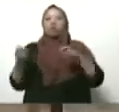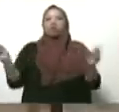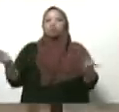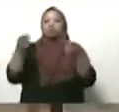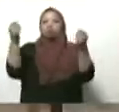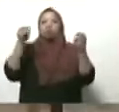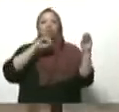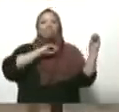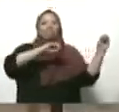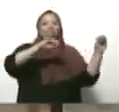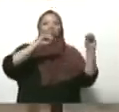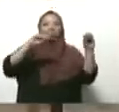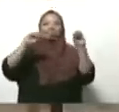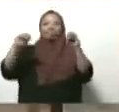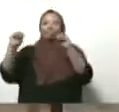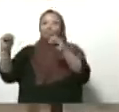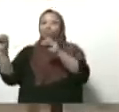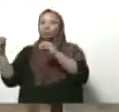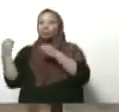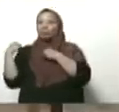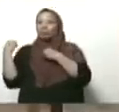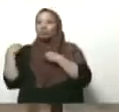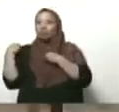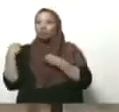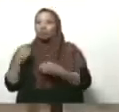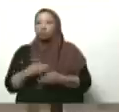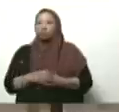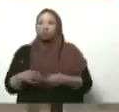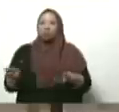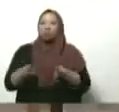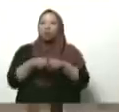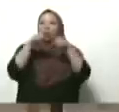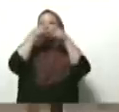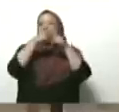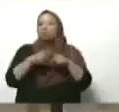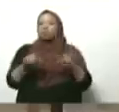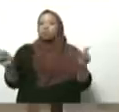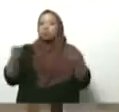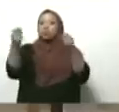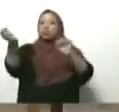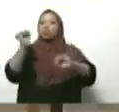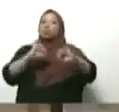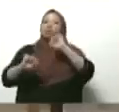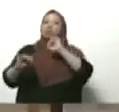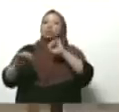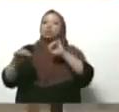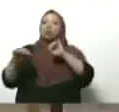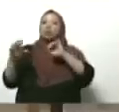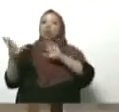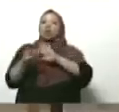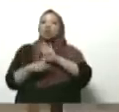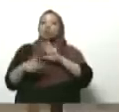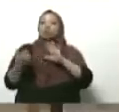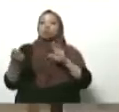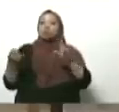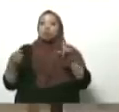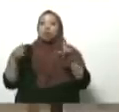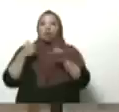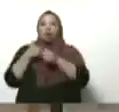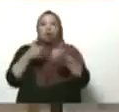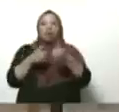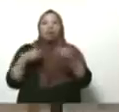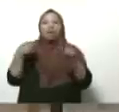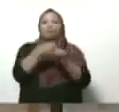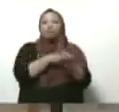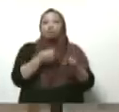igual como el balance que tenemos en lo que respecta a la campaña contra el acoso escolar vean ustedes lo importante